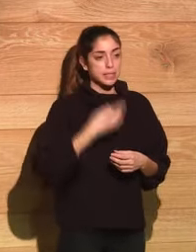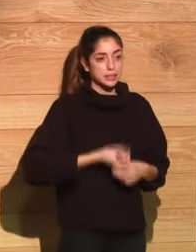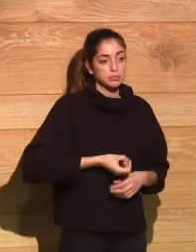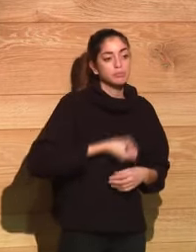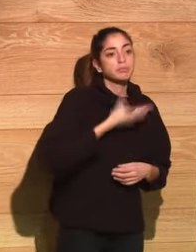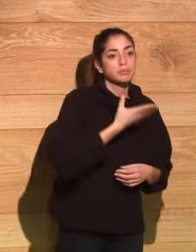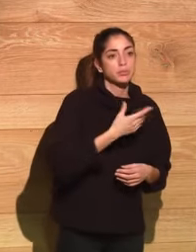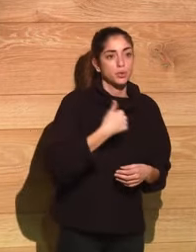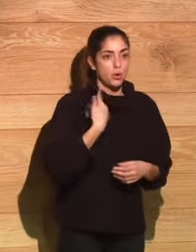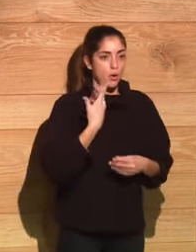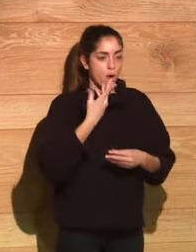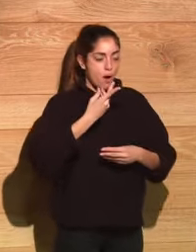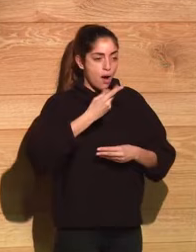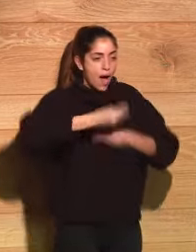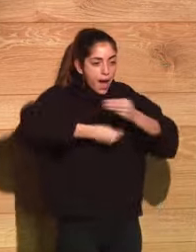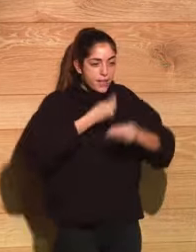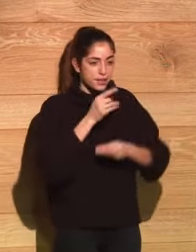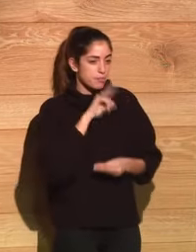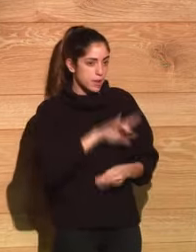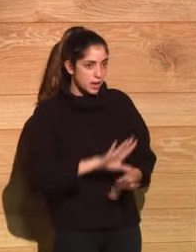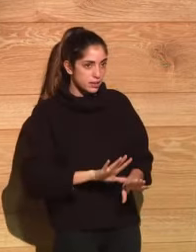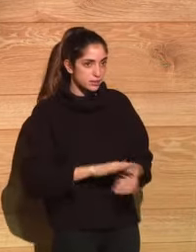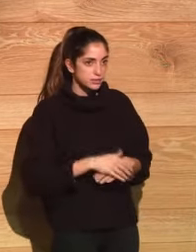Como nos gusta decírnoslo. Bueno,